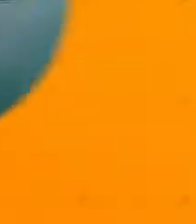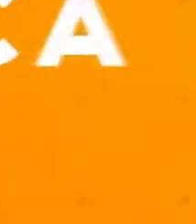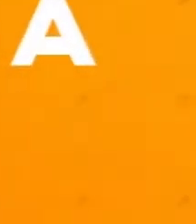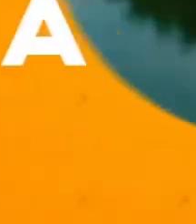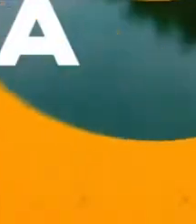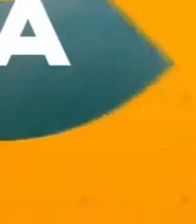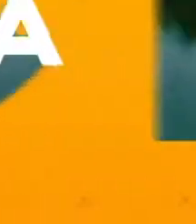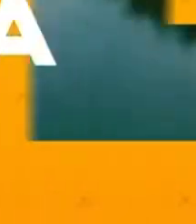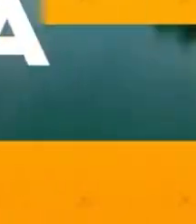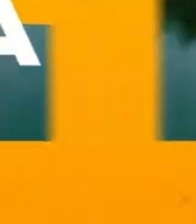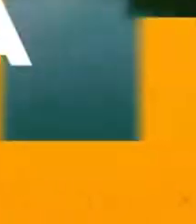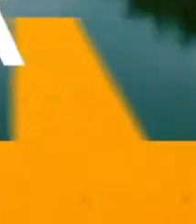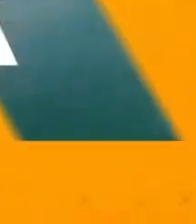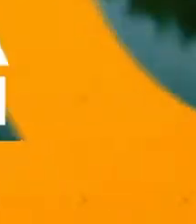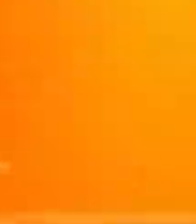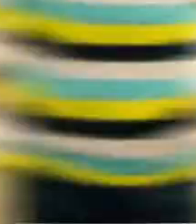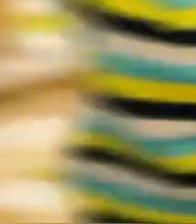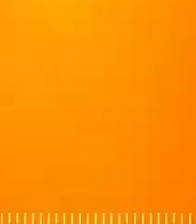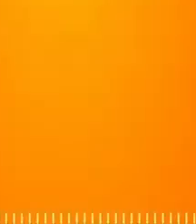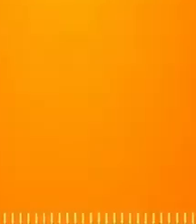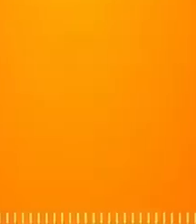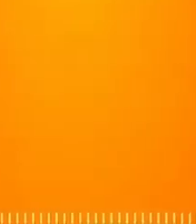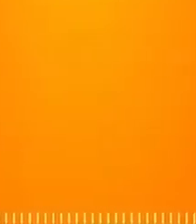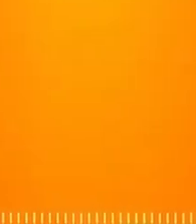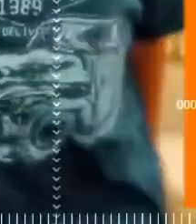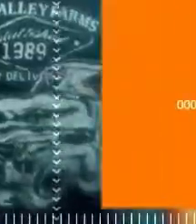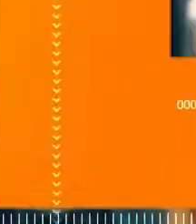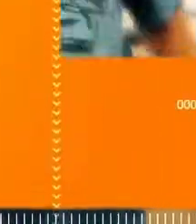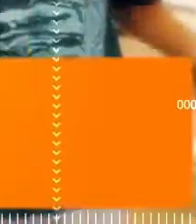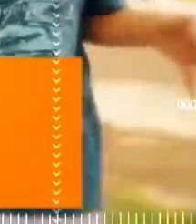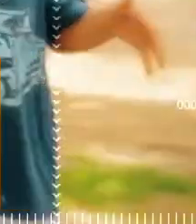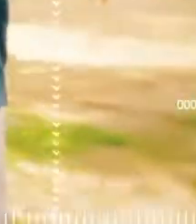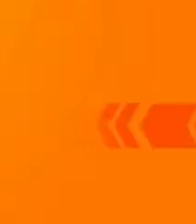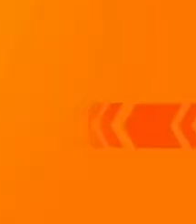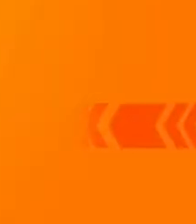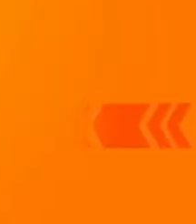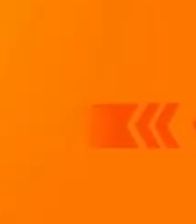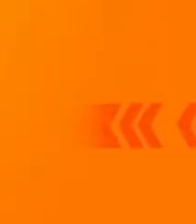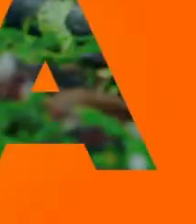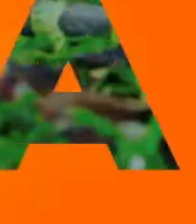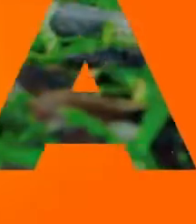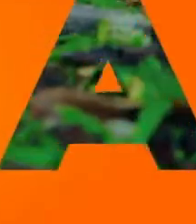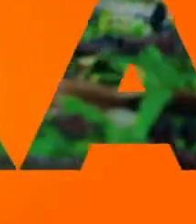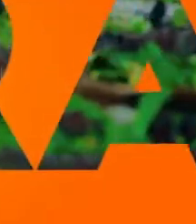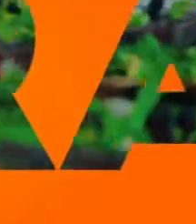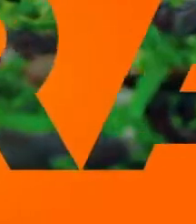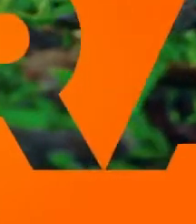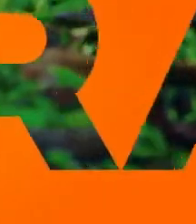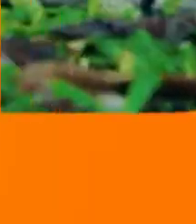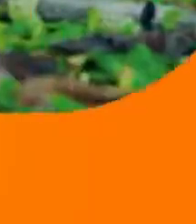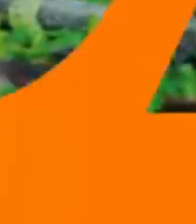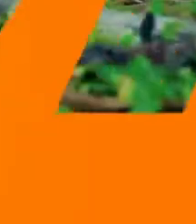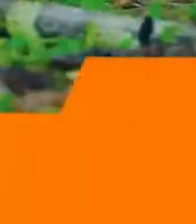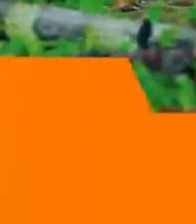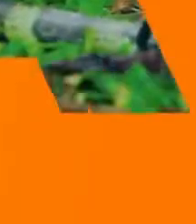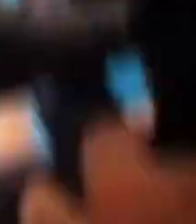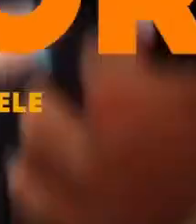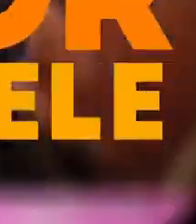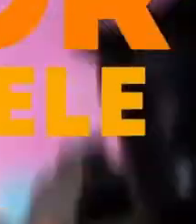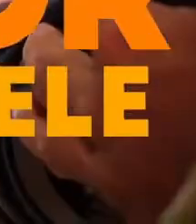Más cerca de ti, te divierte, te entretiene, te alegra la